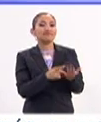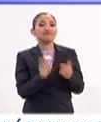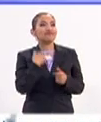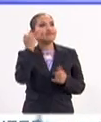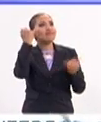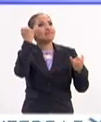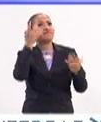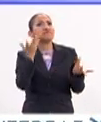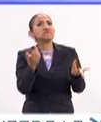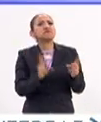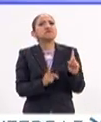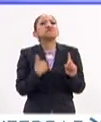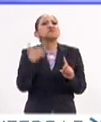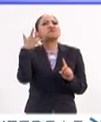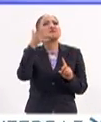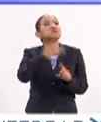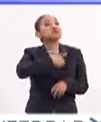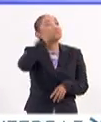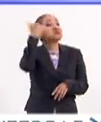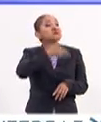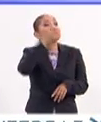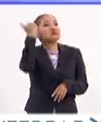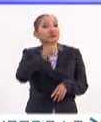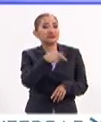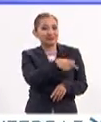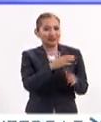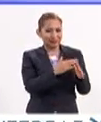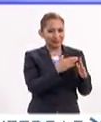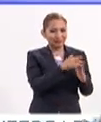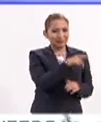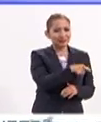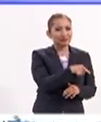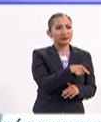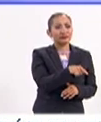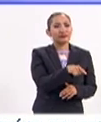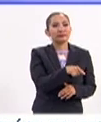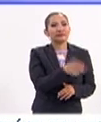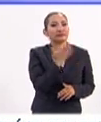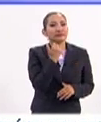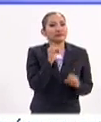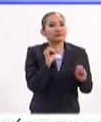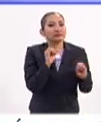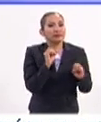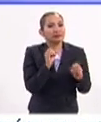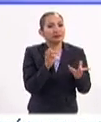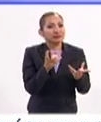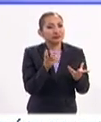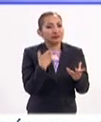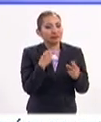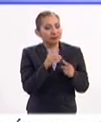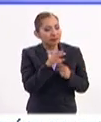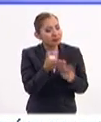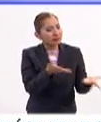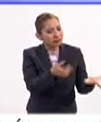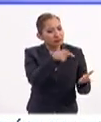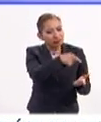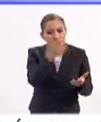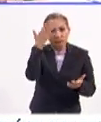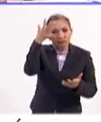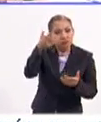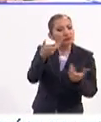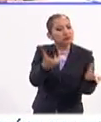proyecto de vida, porque hay ocasiones que desde casa pues no se genera, no se inspira a que ellos